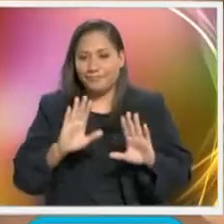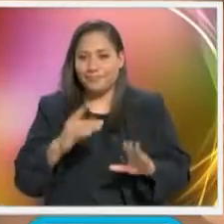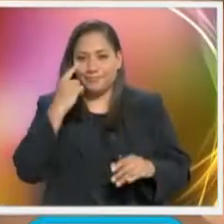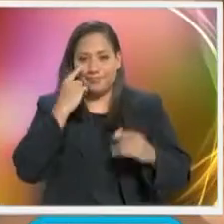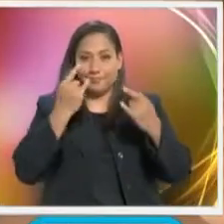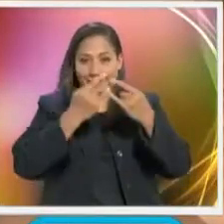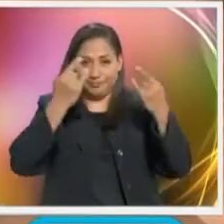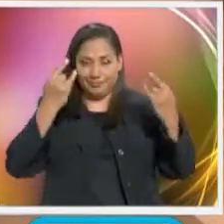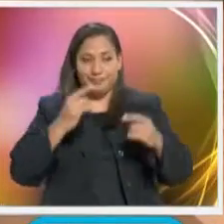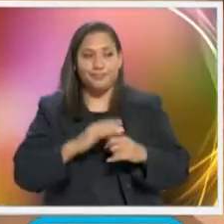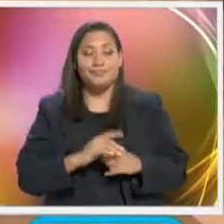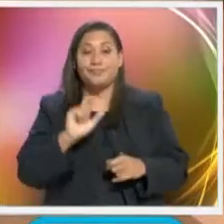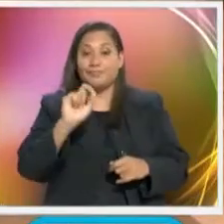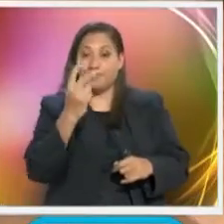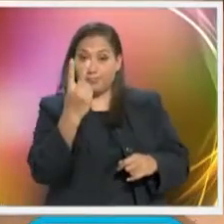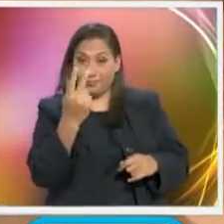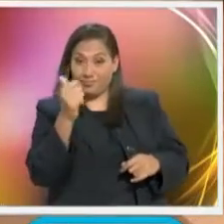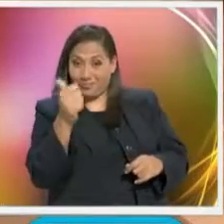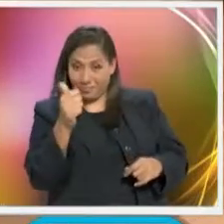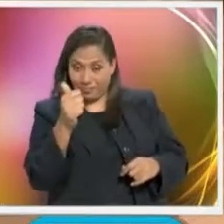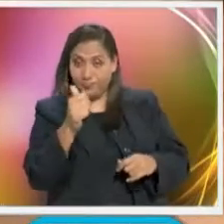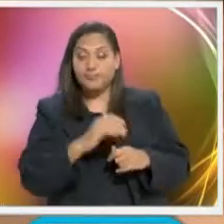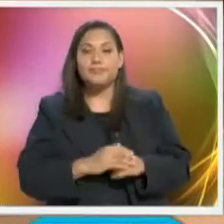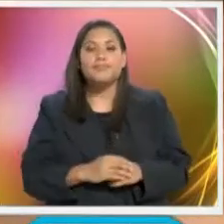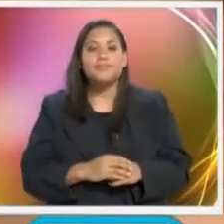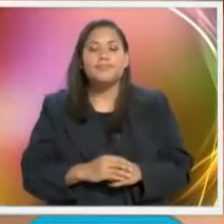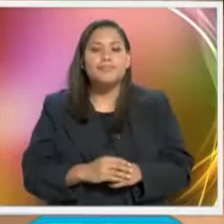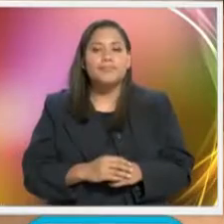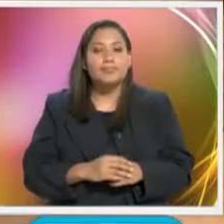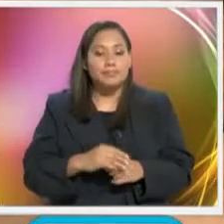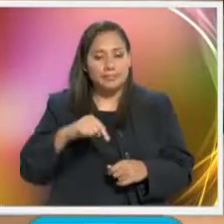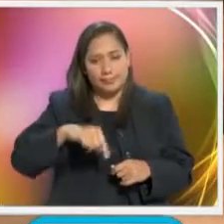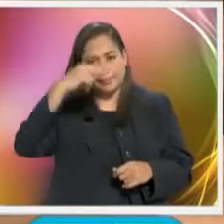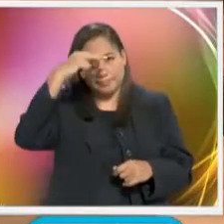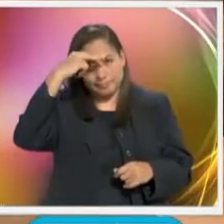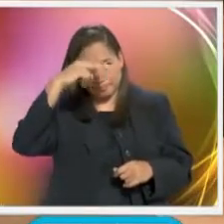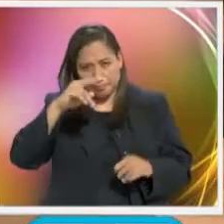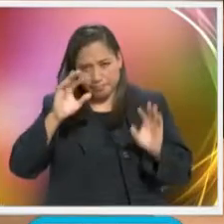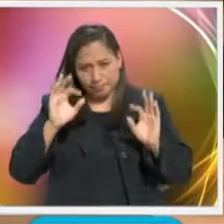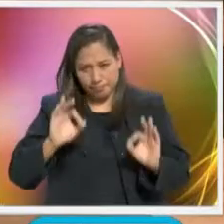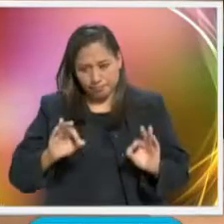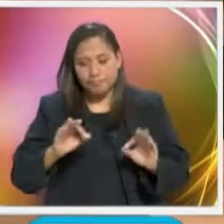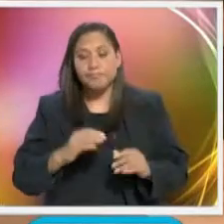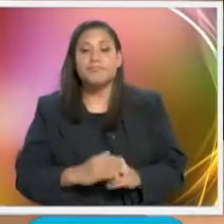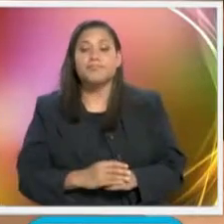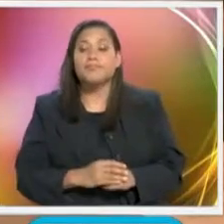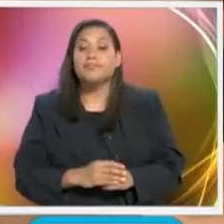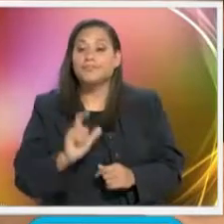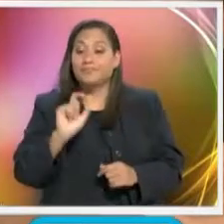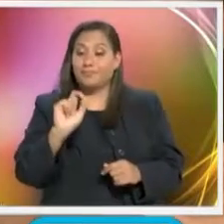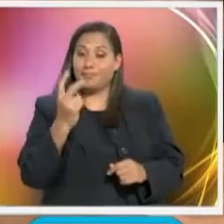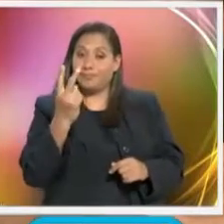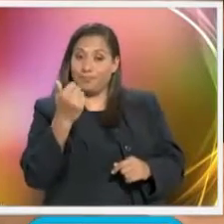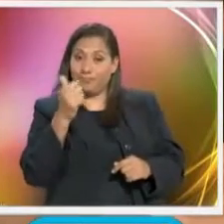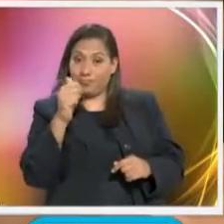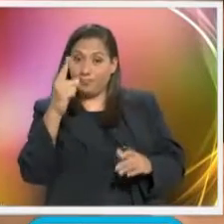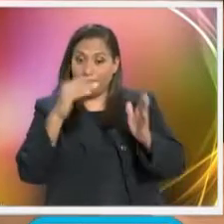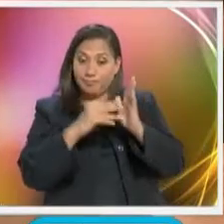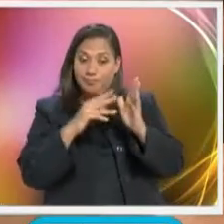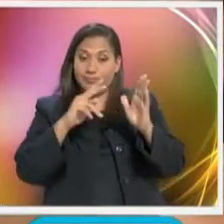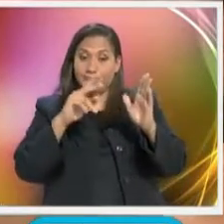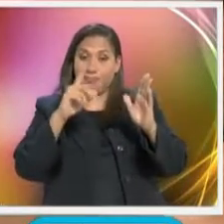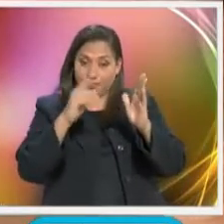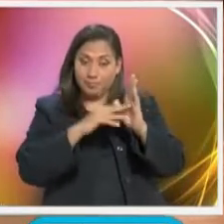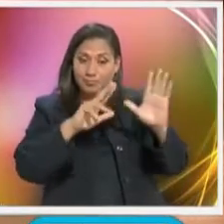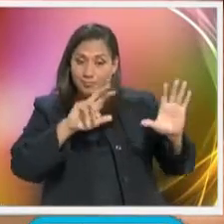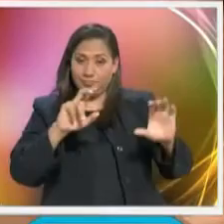la historia. El 22 de agosto, este es un día que se celebra en México concretamente, porque fue un 22 de agosto de